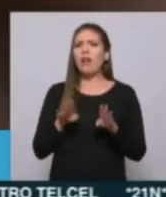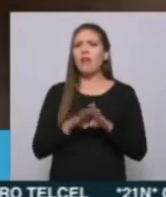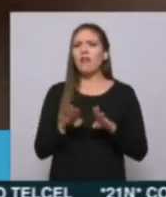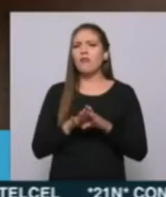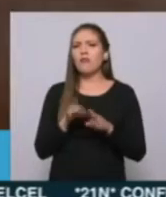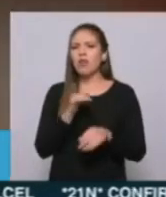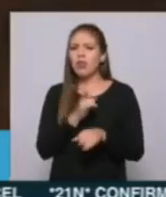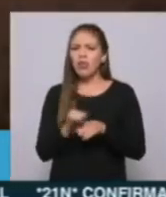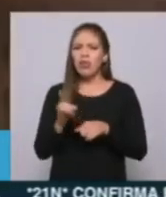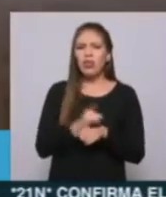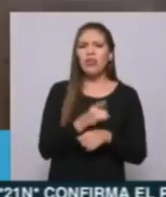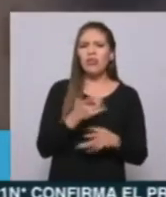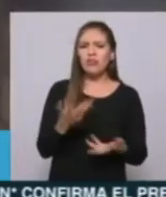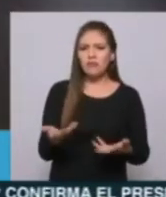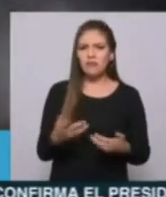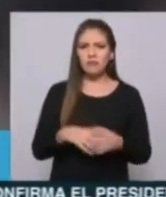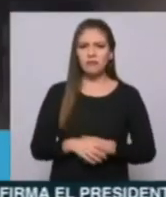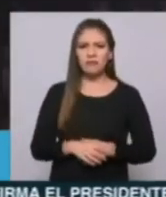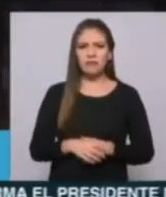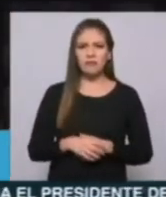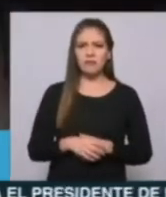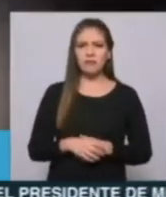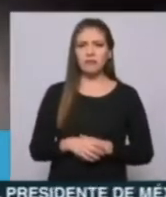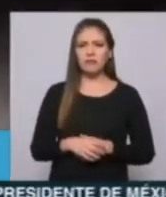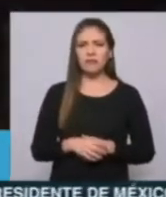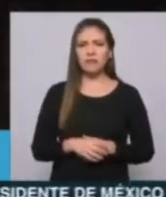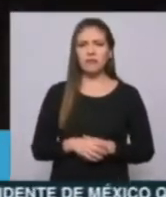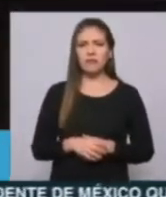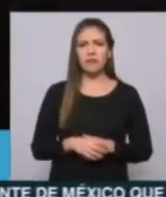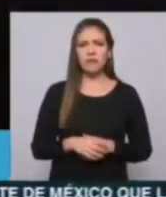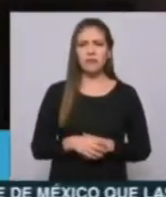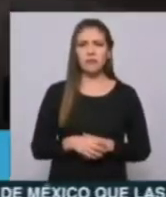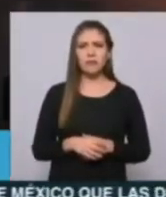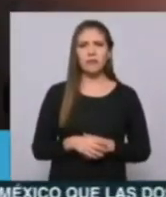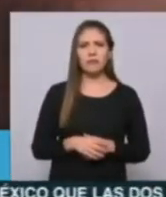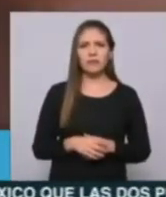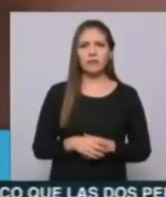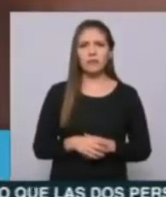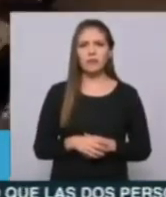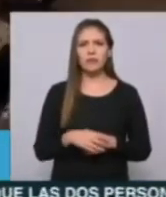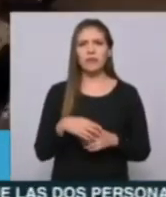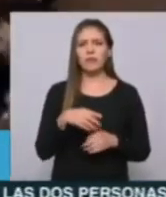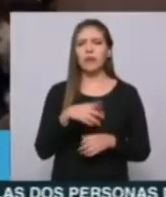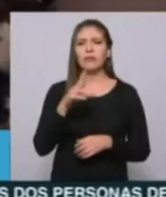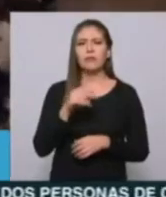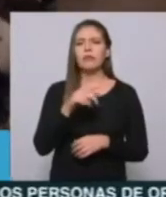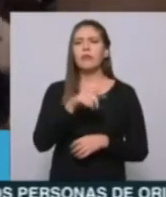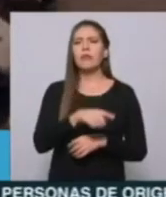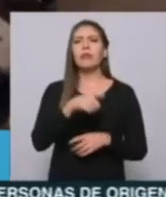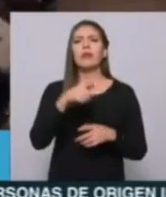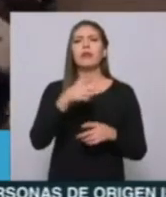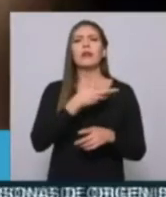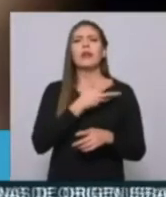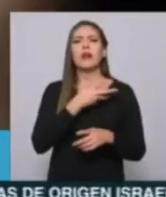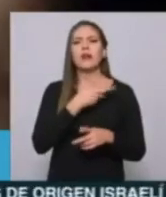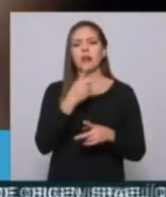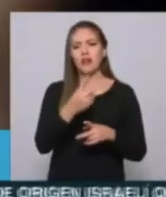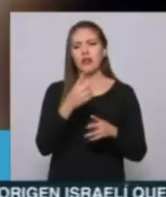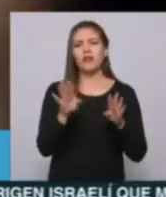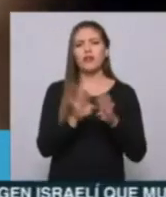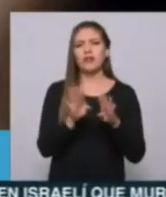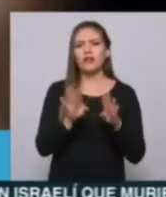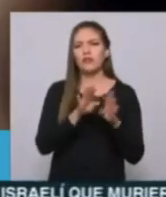Obviamente aquí no se puede hablar, las dos hipótesis son igualmente terribles en términos de su conclusión,